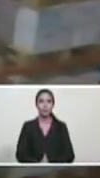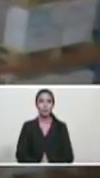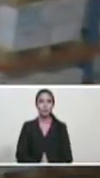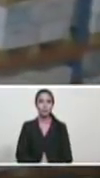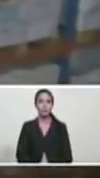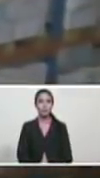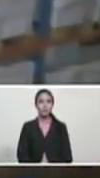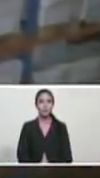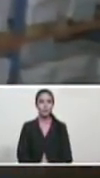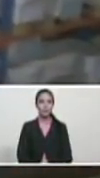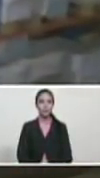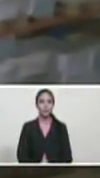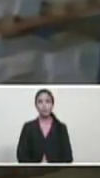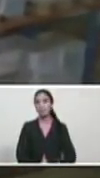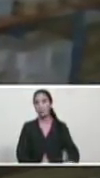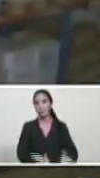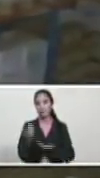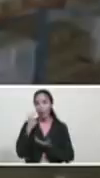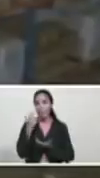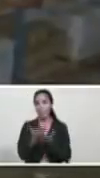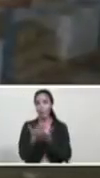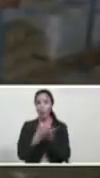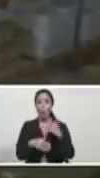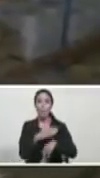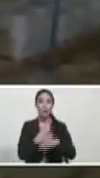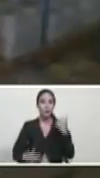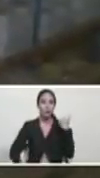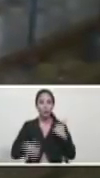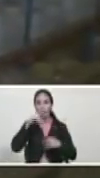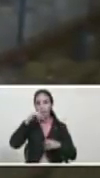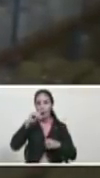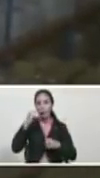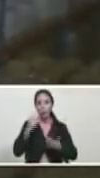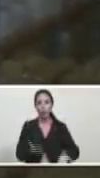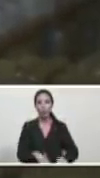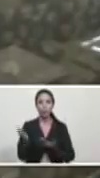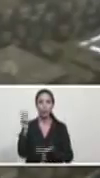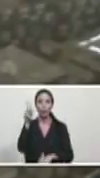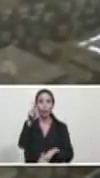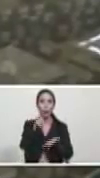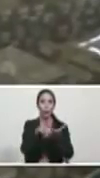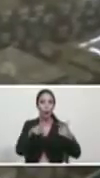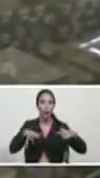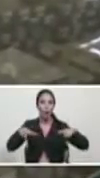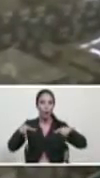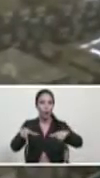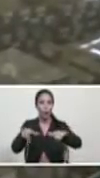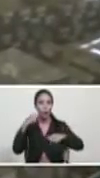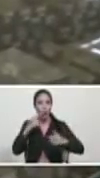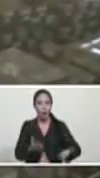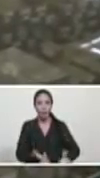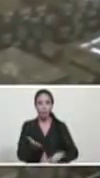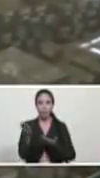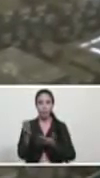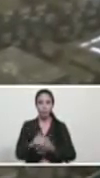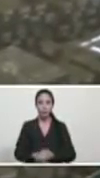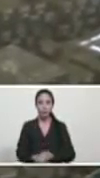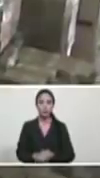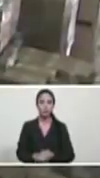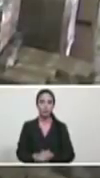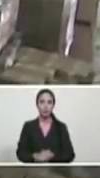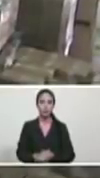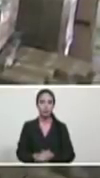A esta hora el presidente de la República Bolivariana de Venezuela llega al almacén robotizado Jipana en el fuerte